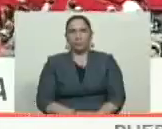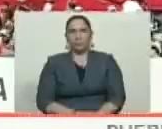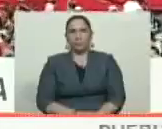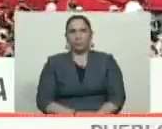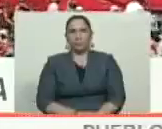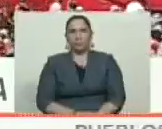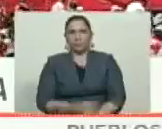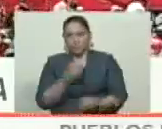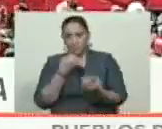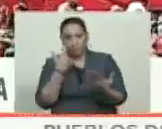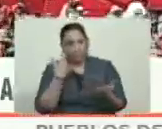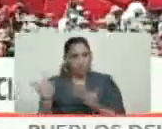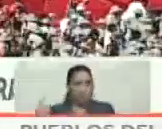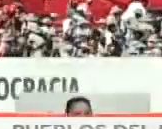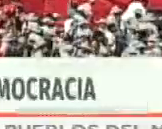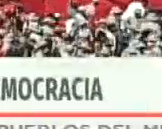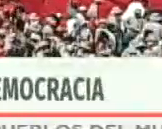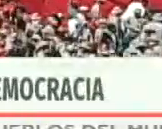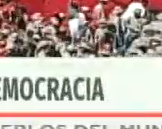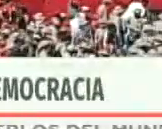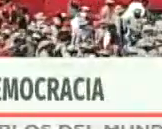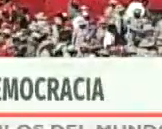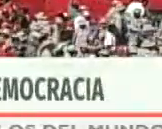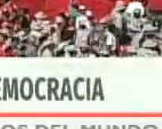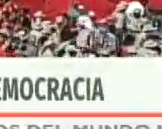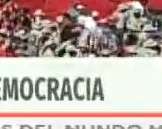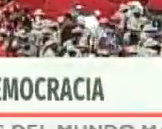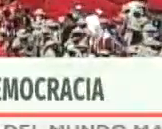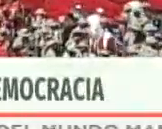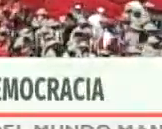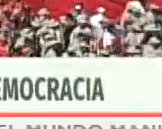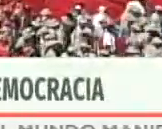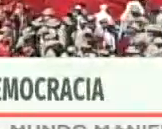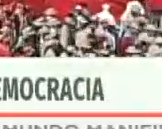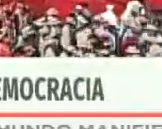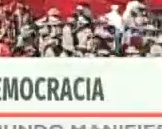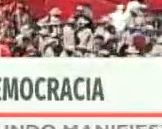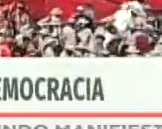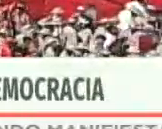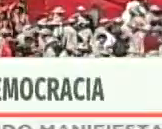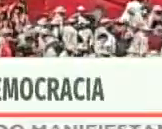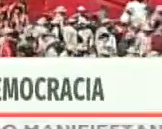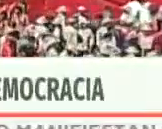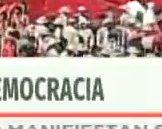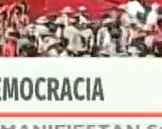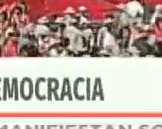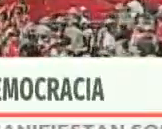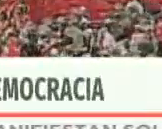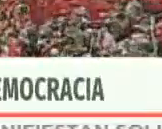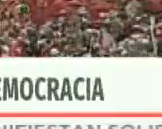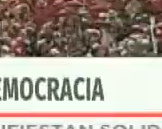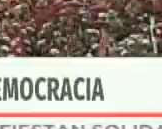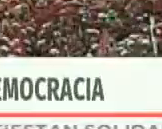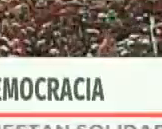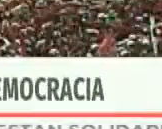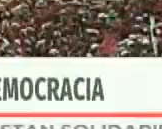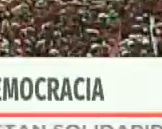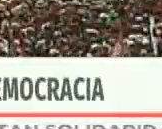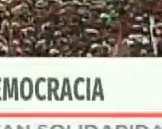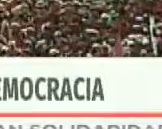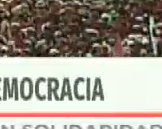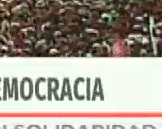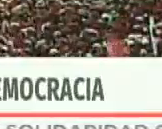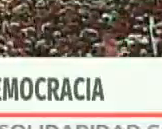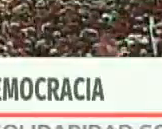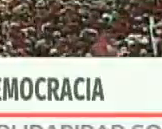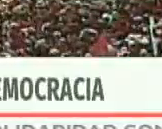Bien, allí tenían las declaraciones del primer vicepresidente del Partido Socialista Unido de Venezuela, Diosdado Cabello Rondón, quien ha